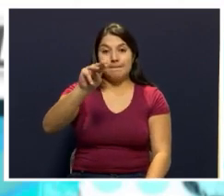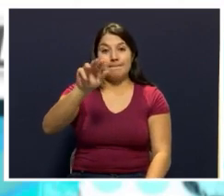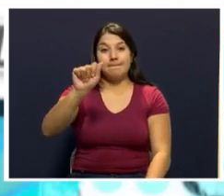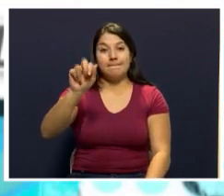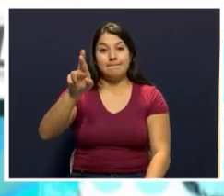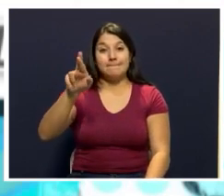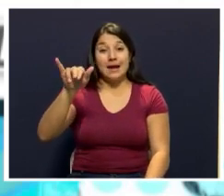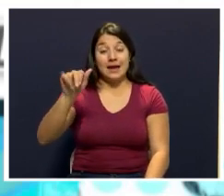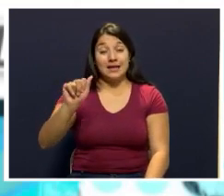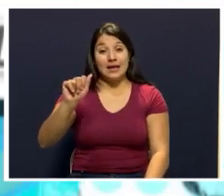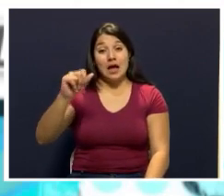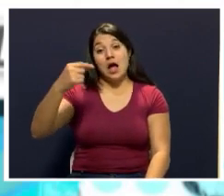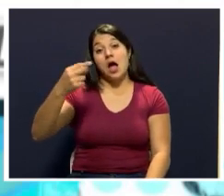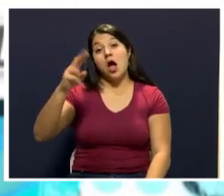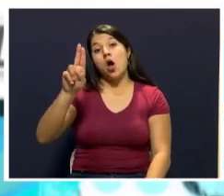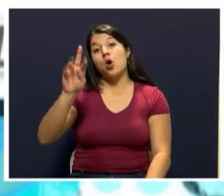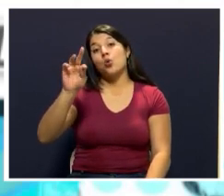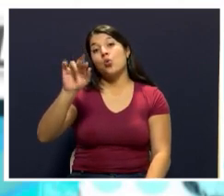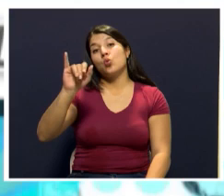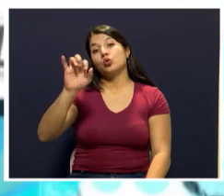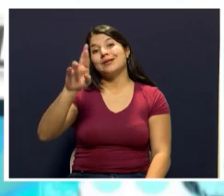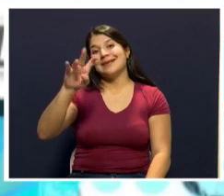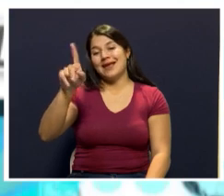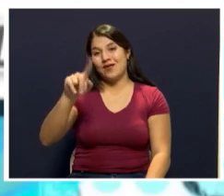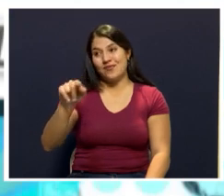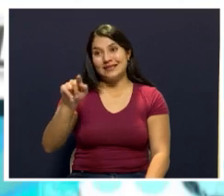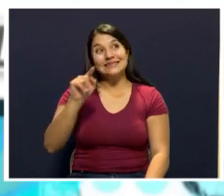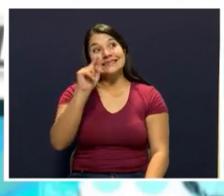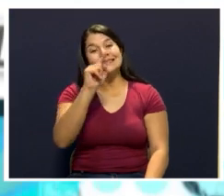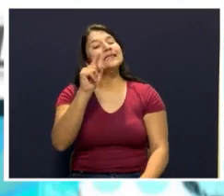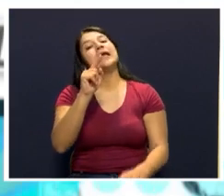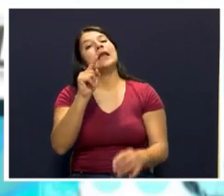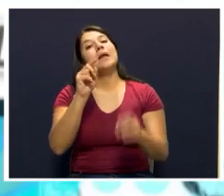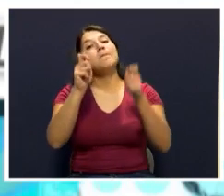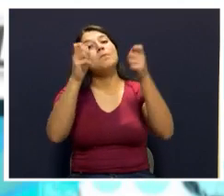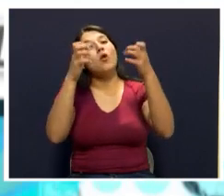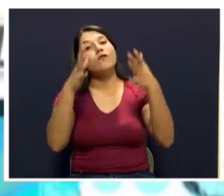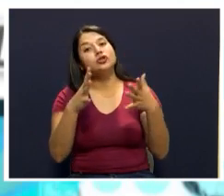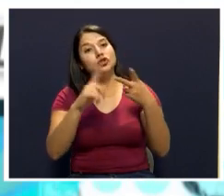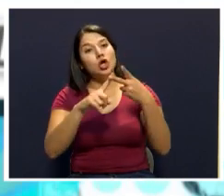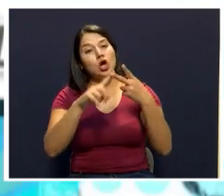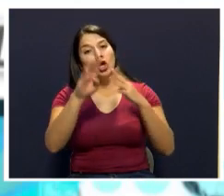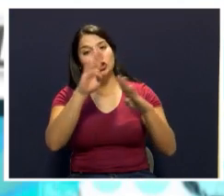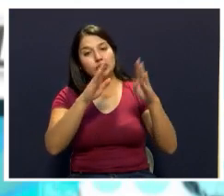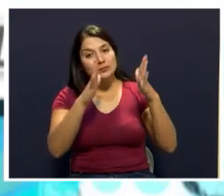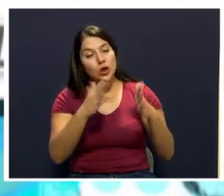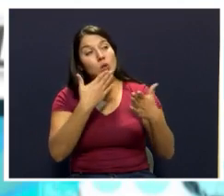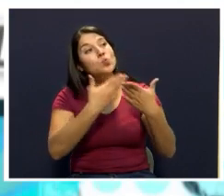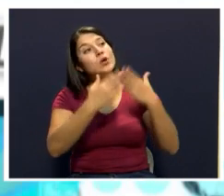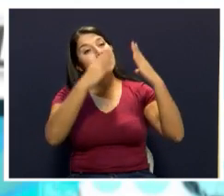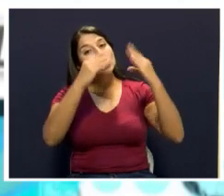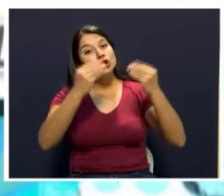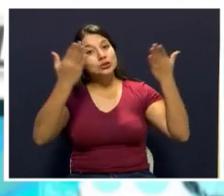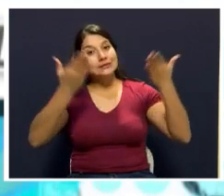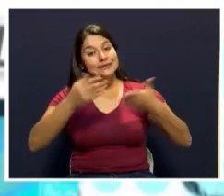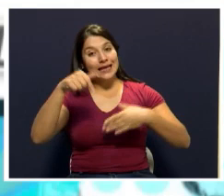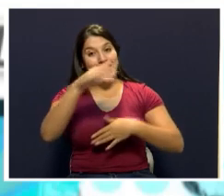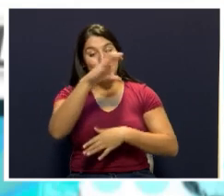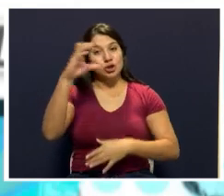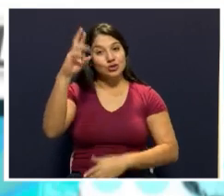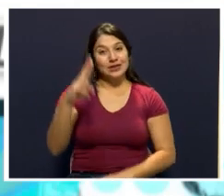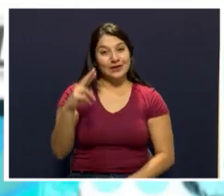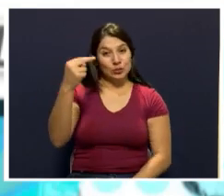microbiólogo, investigador y profesor de posgrado en inmunología. Buenas noches, doctor Gutiérrez. Bienvenido al set de Costa